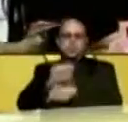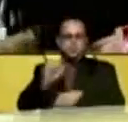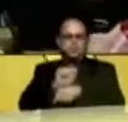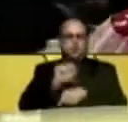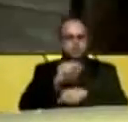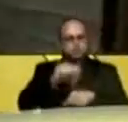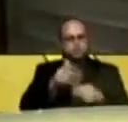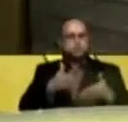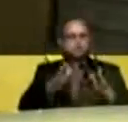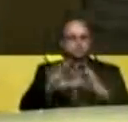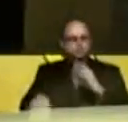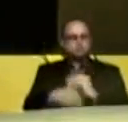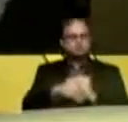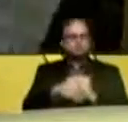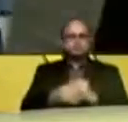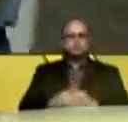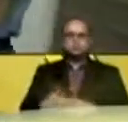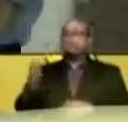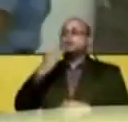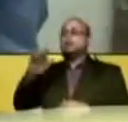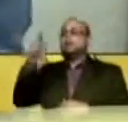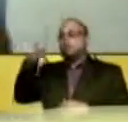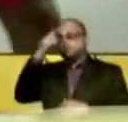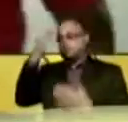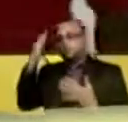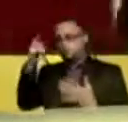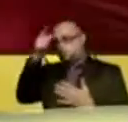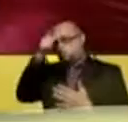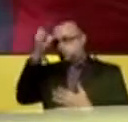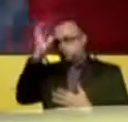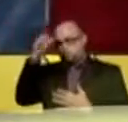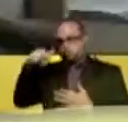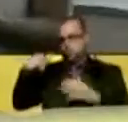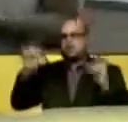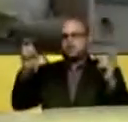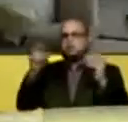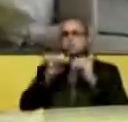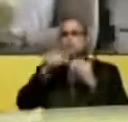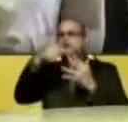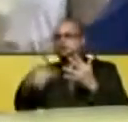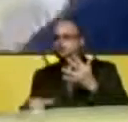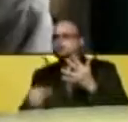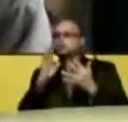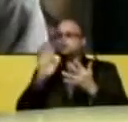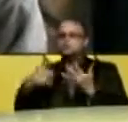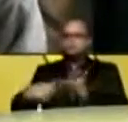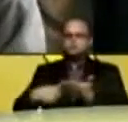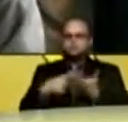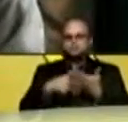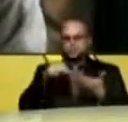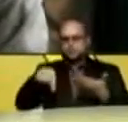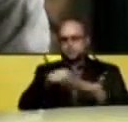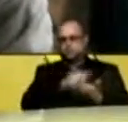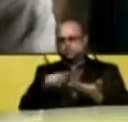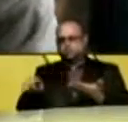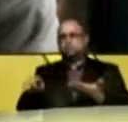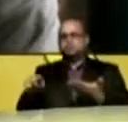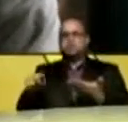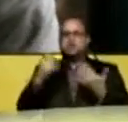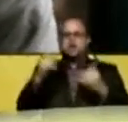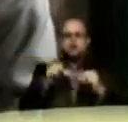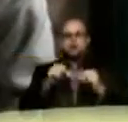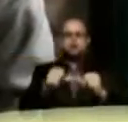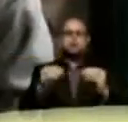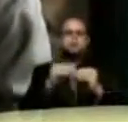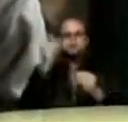muchas gracias fortuño así que sobre éste y otros temas se estarán hablando hacer los próximos días vamos entonces a continuar